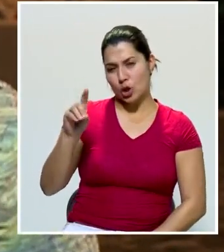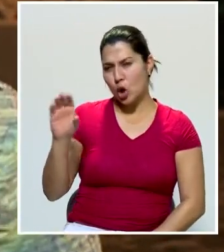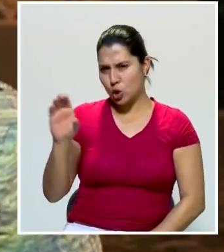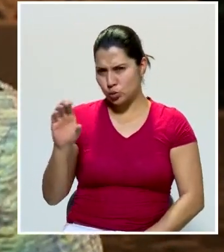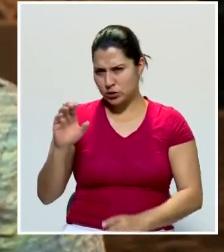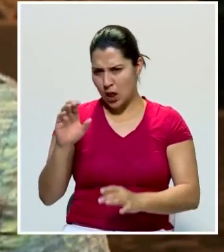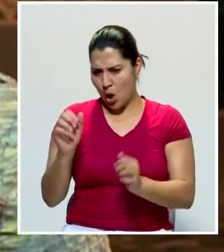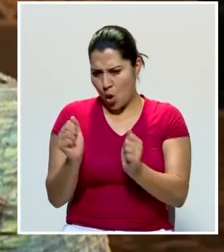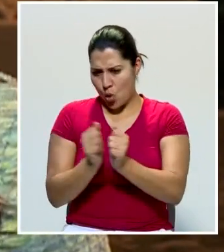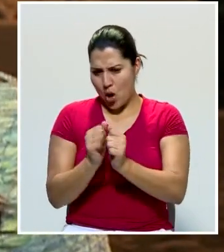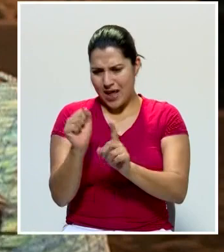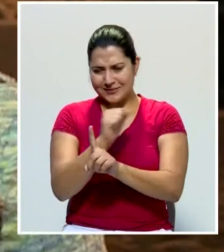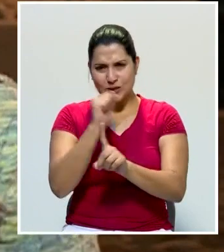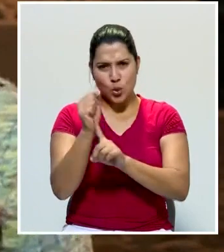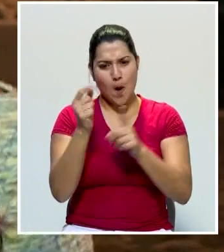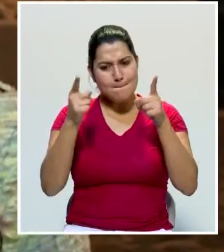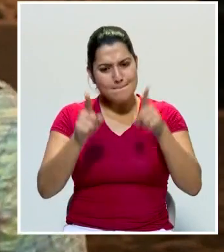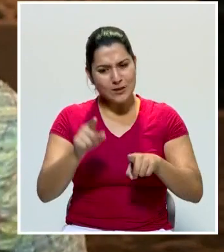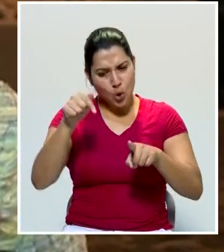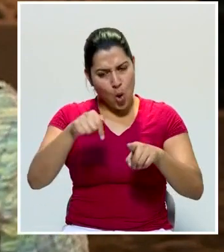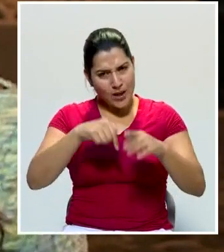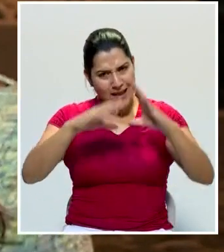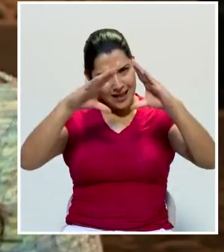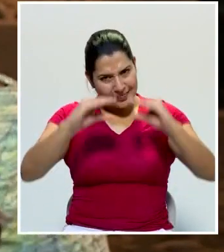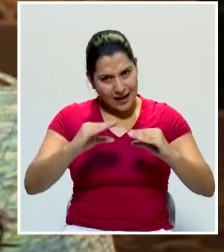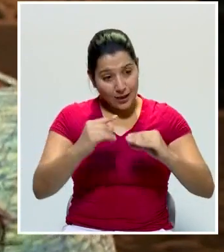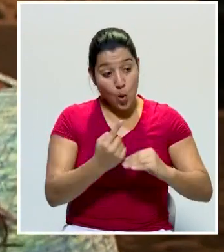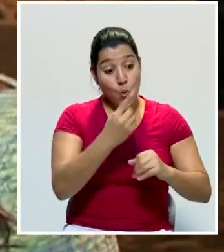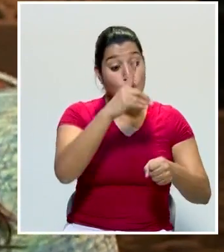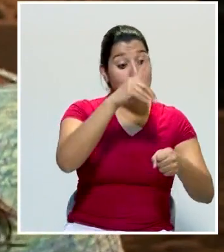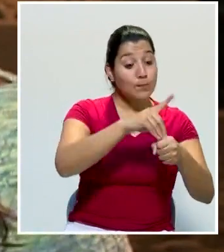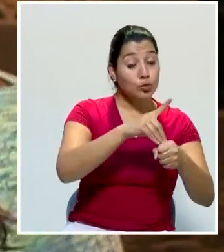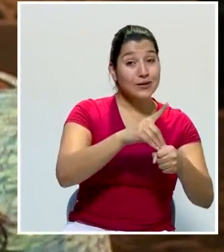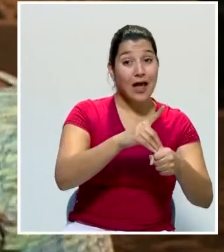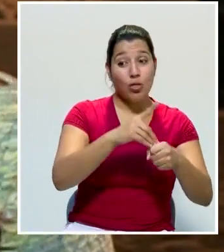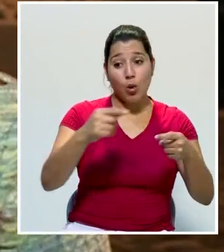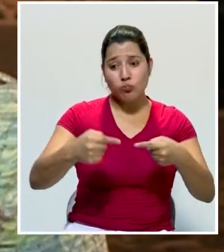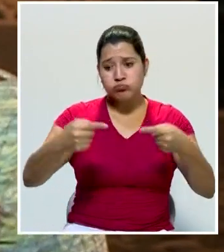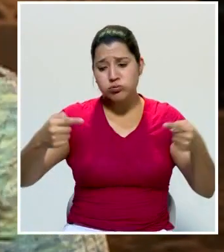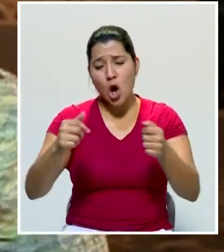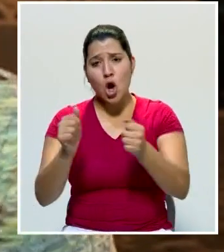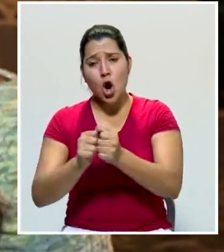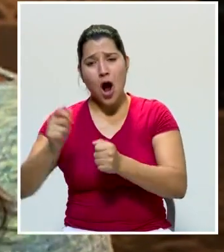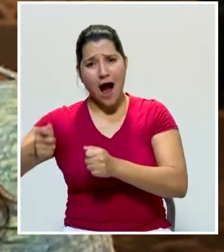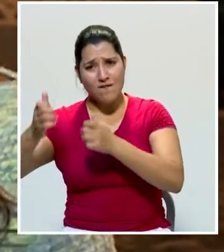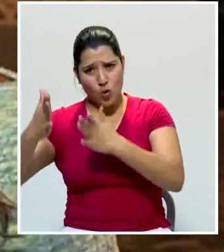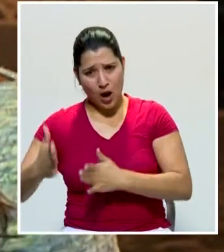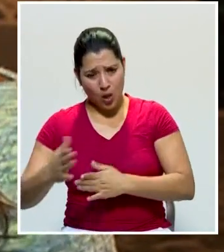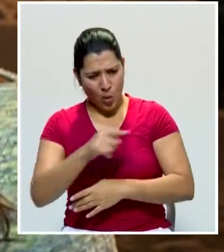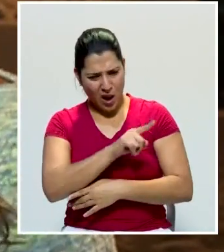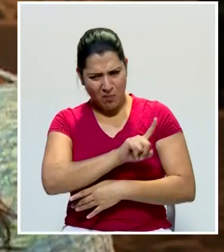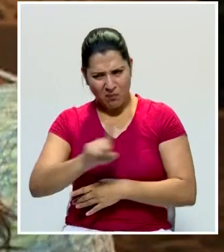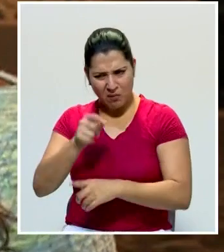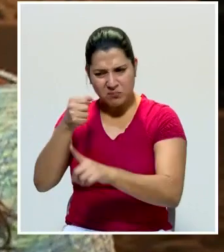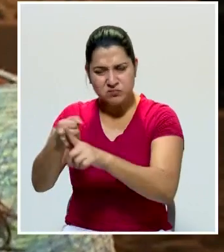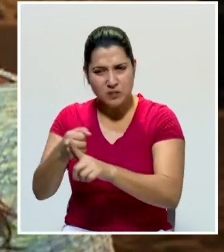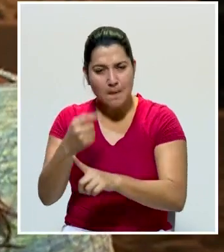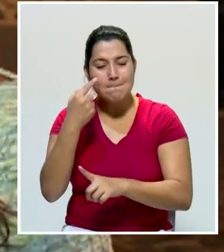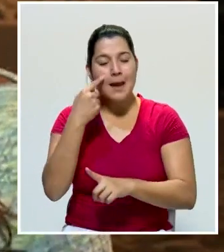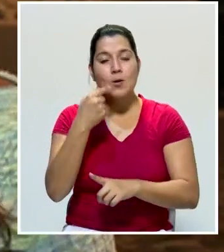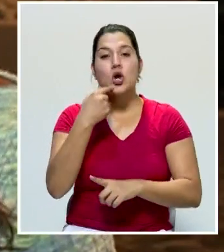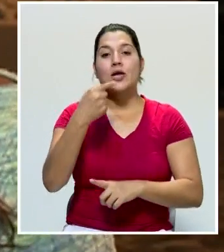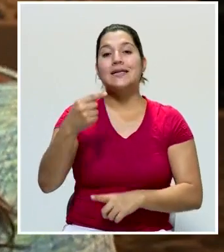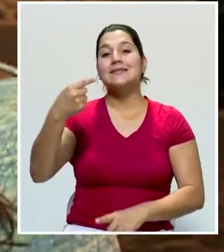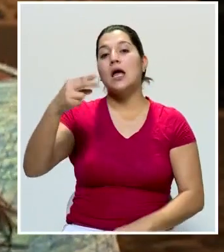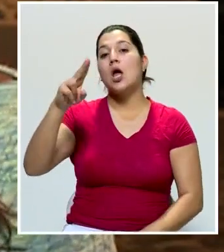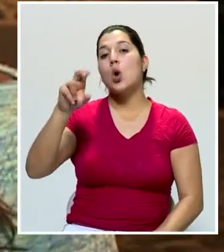agresión que se dio acá entre un diputado de la República y un asesor legislativo? Veamos precisamente las declaraciones de Gustavo Viales, quien